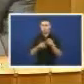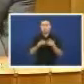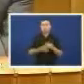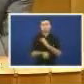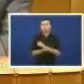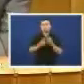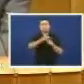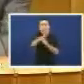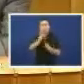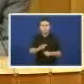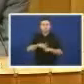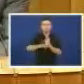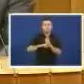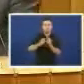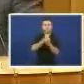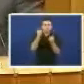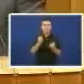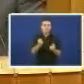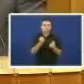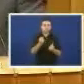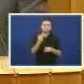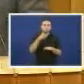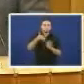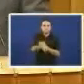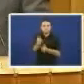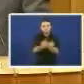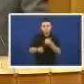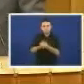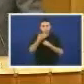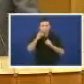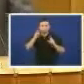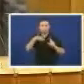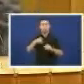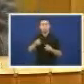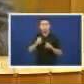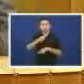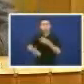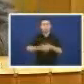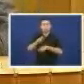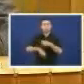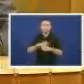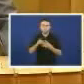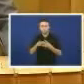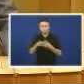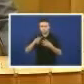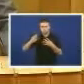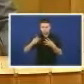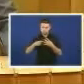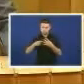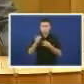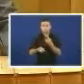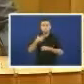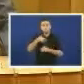dos recursos energéticos privilegiando as posibilidades das energías renovables terceiro o reforzamento do